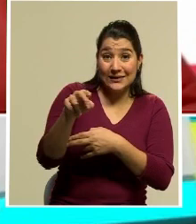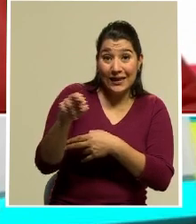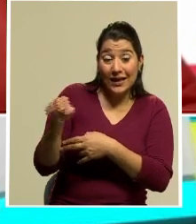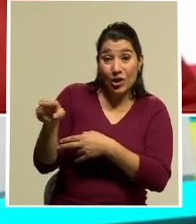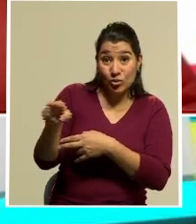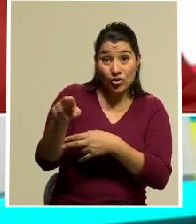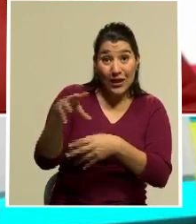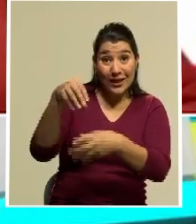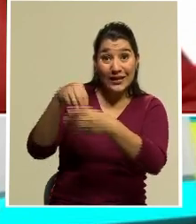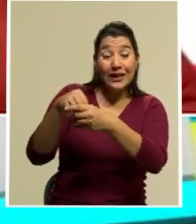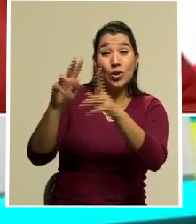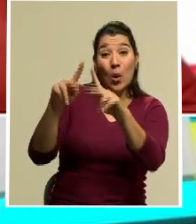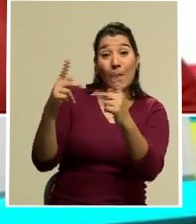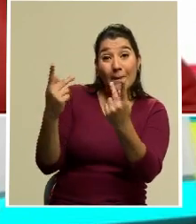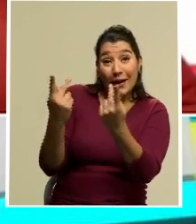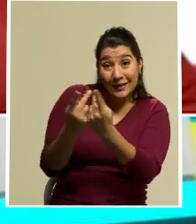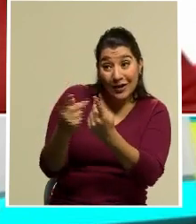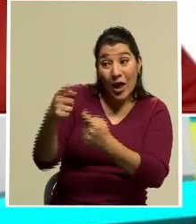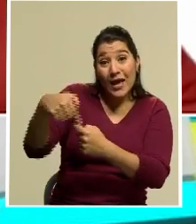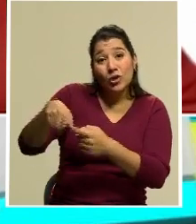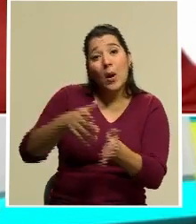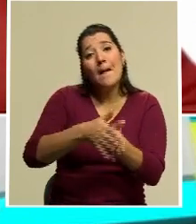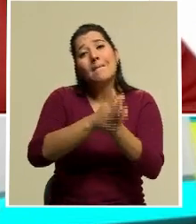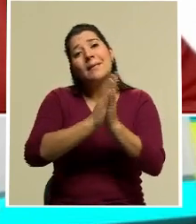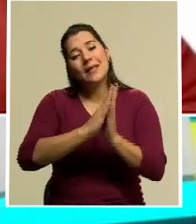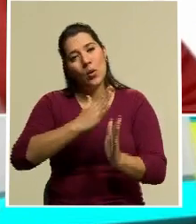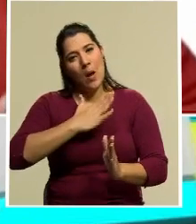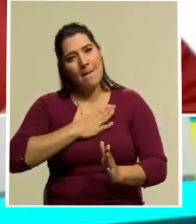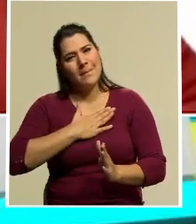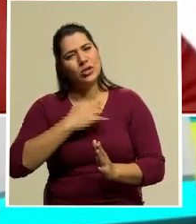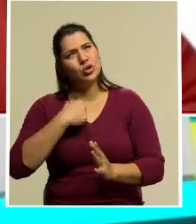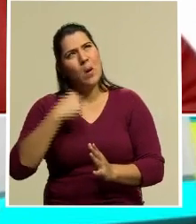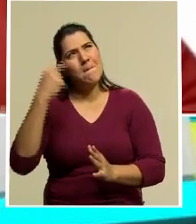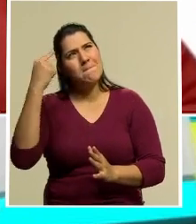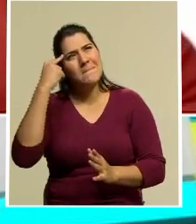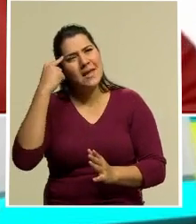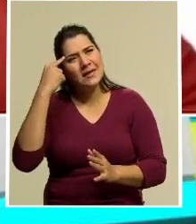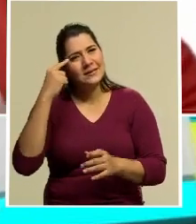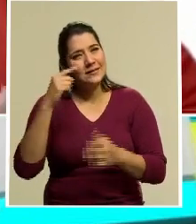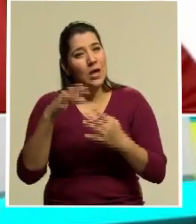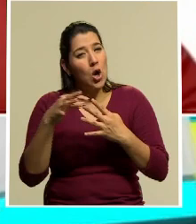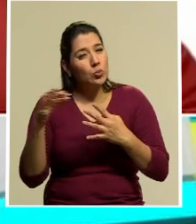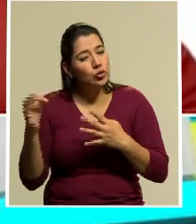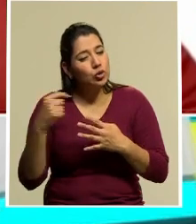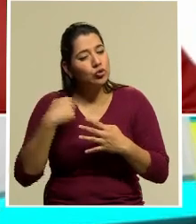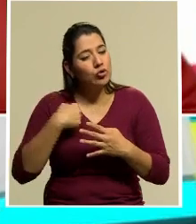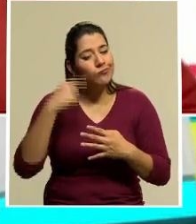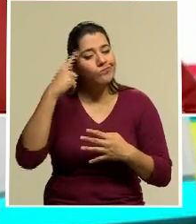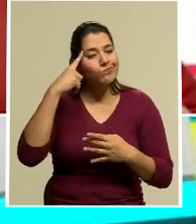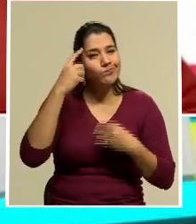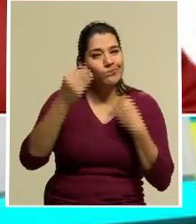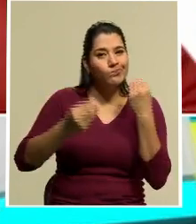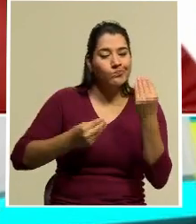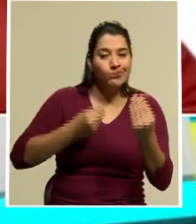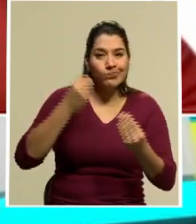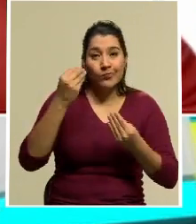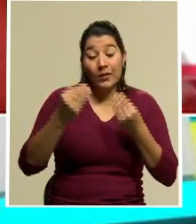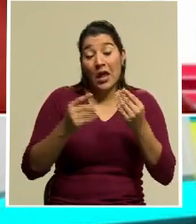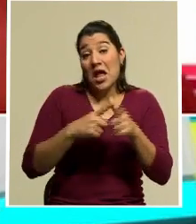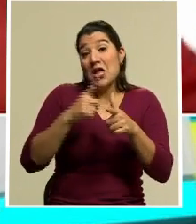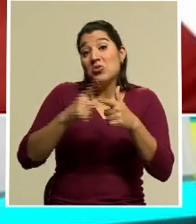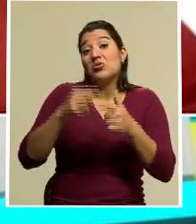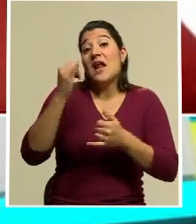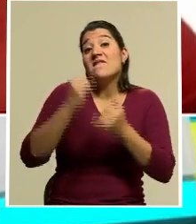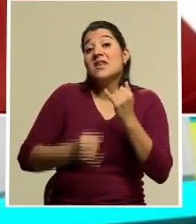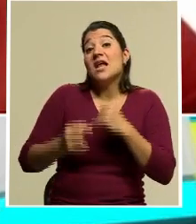de base, me pidieron que lo pensara, que lo madurara, y en ese pensamiento y maduración al final